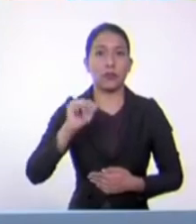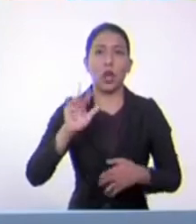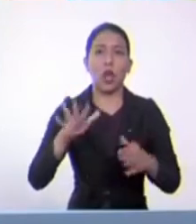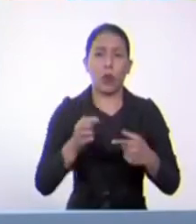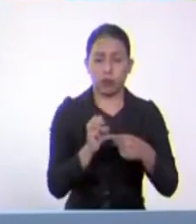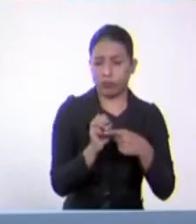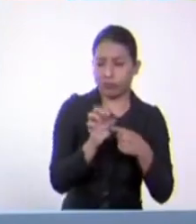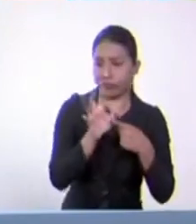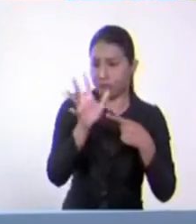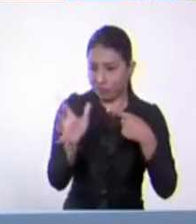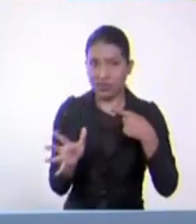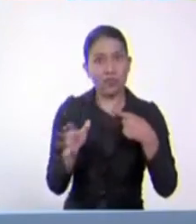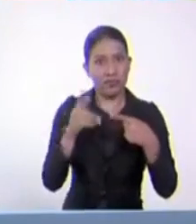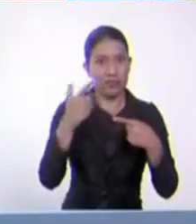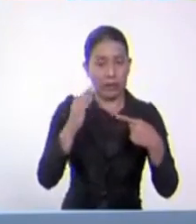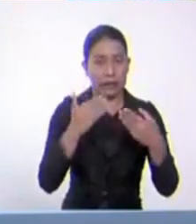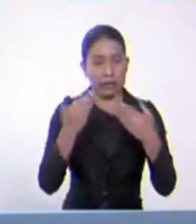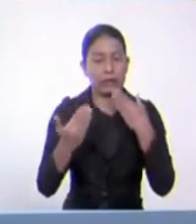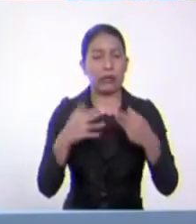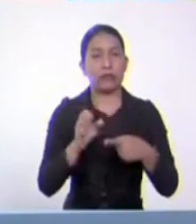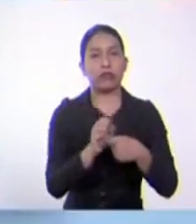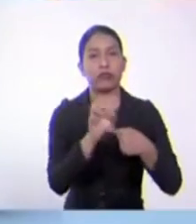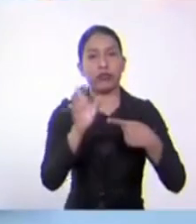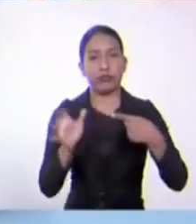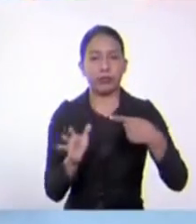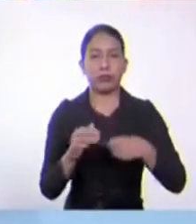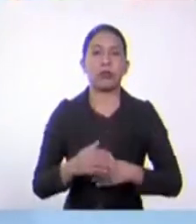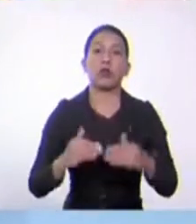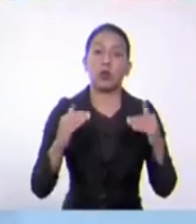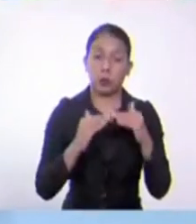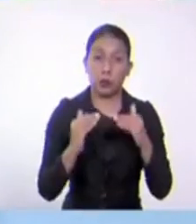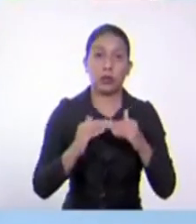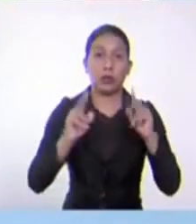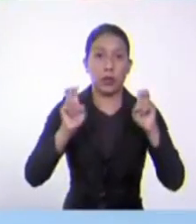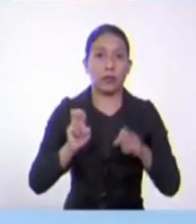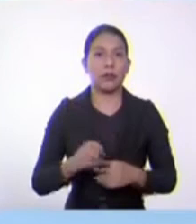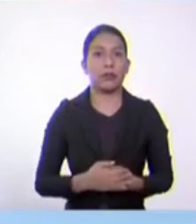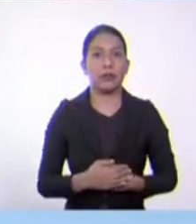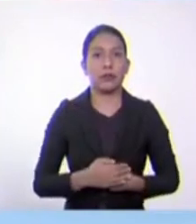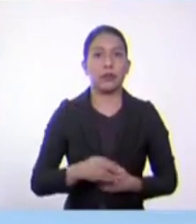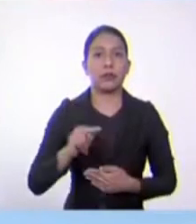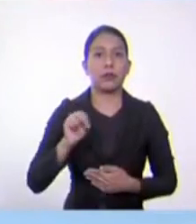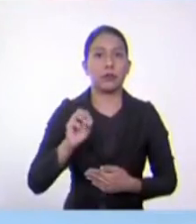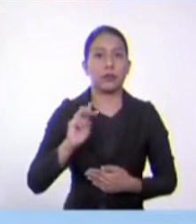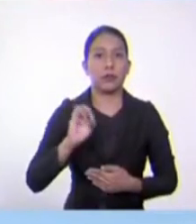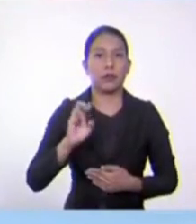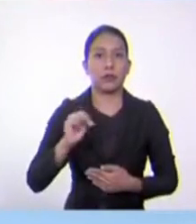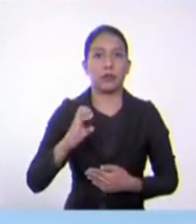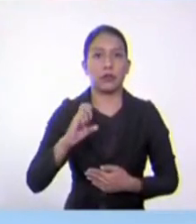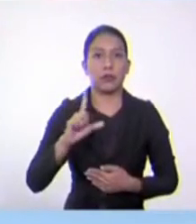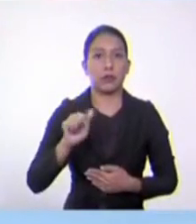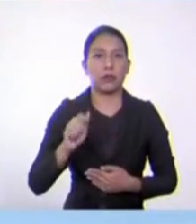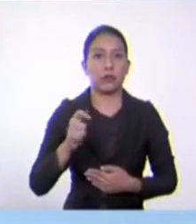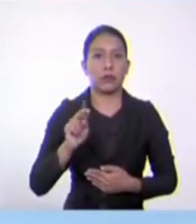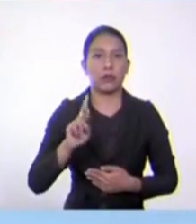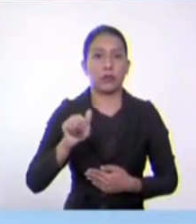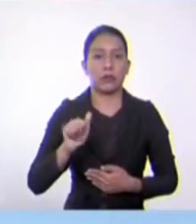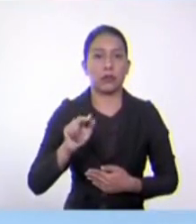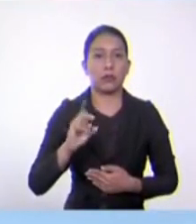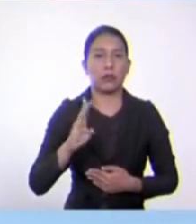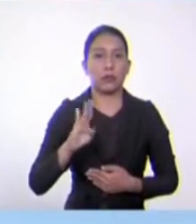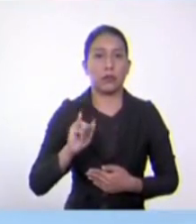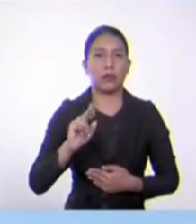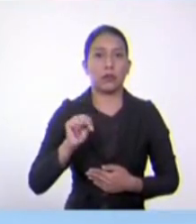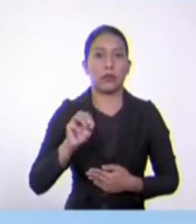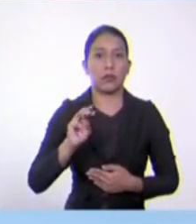líneas evolutivas o estas relaciones. Y también hablamos sobre la nomenclatura binomial. Espero que hayas